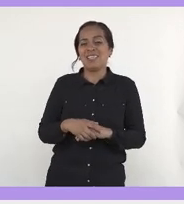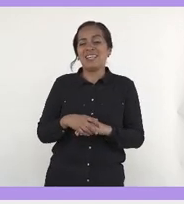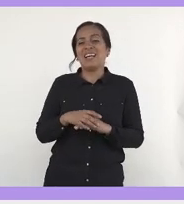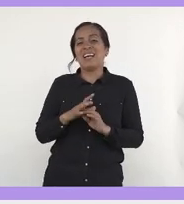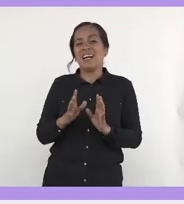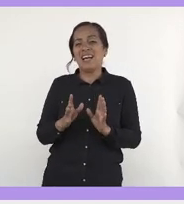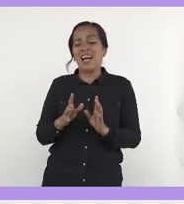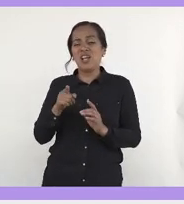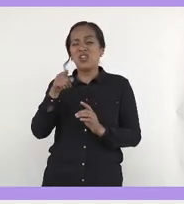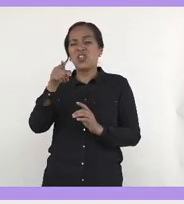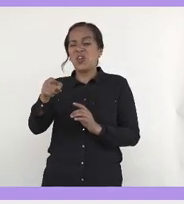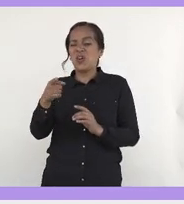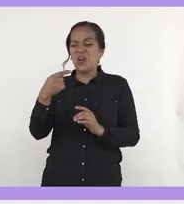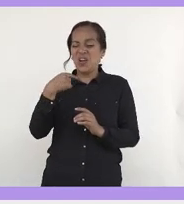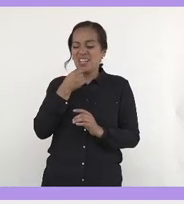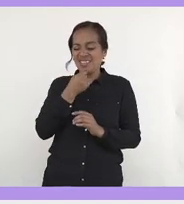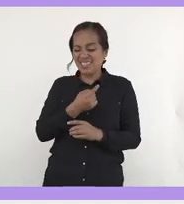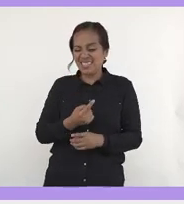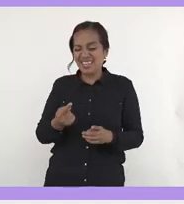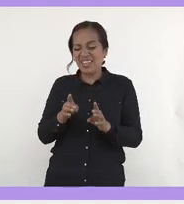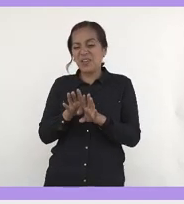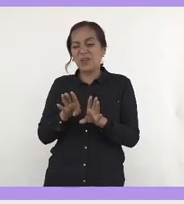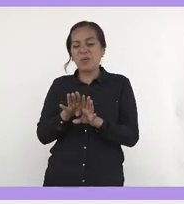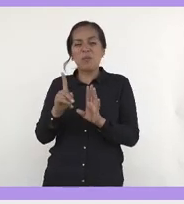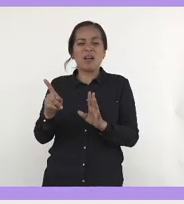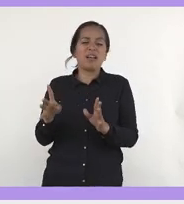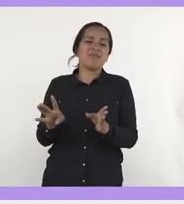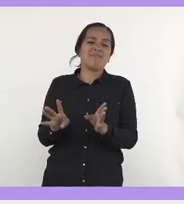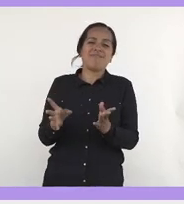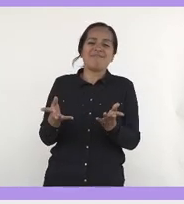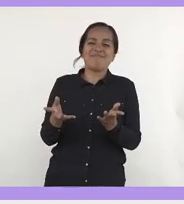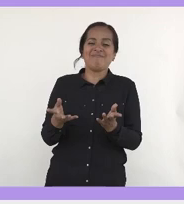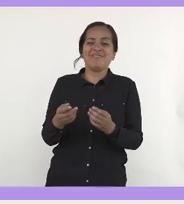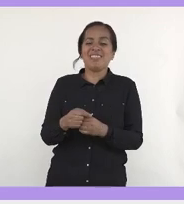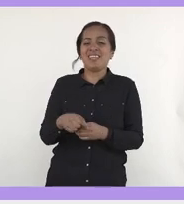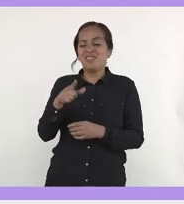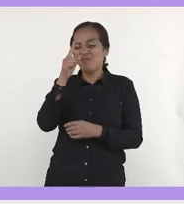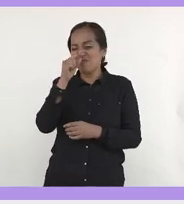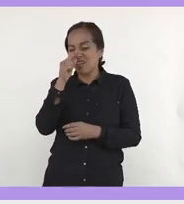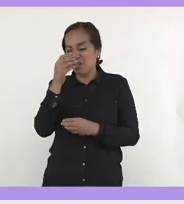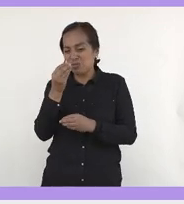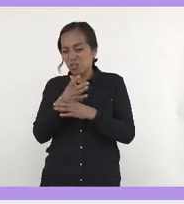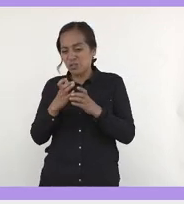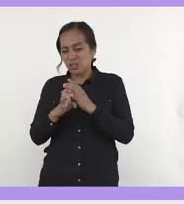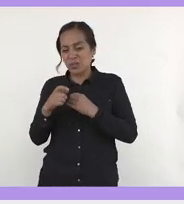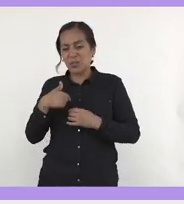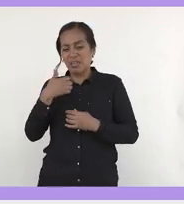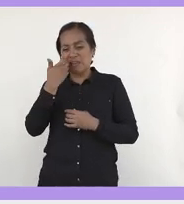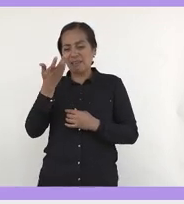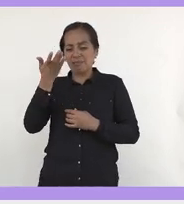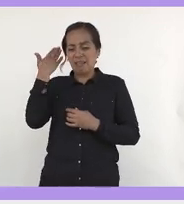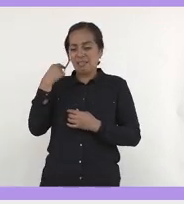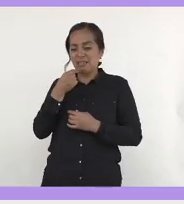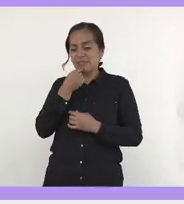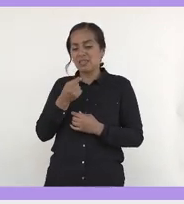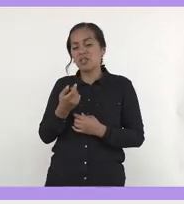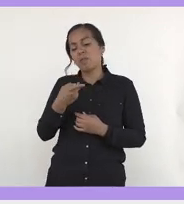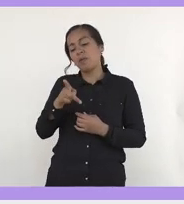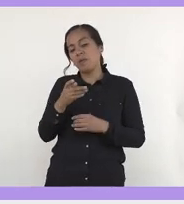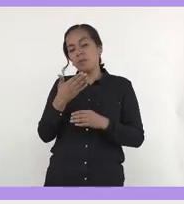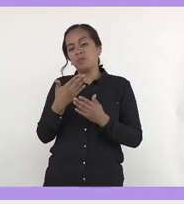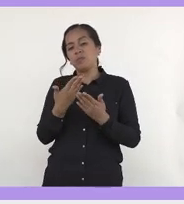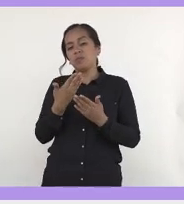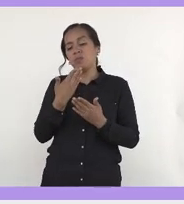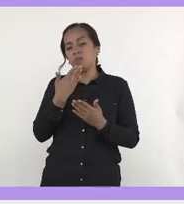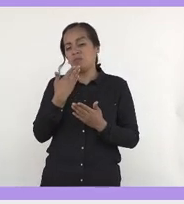ese momento decirte me arruinaste la infancia o sea ya era como Qué bueno qué bueno que que la gente de pronto pues a veces no nos cae el veinte